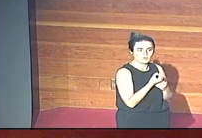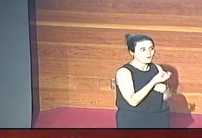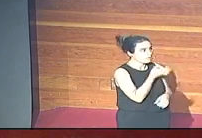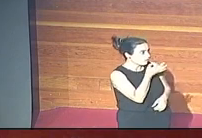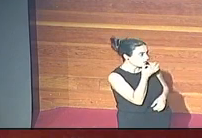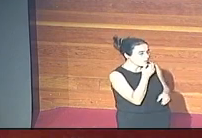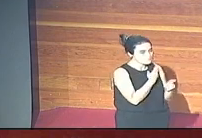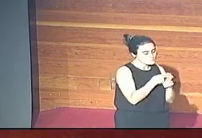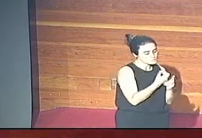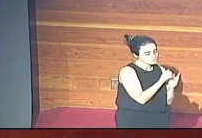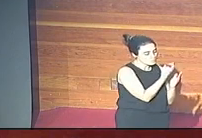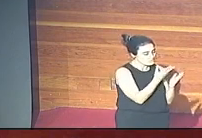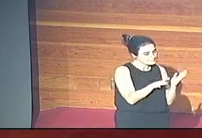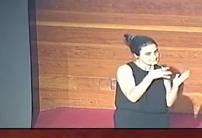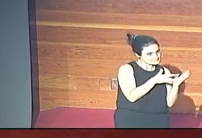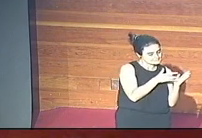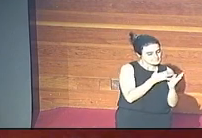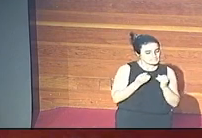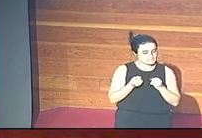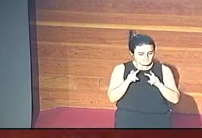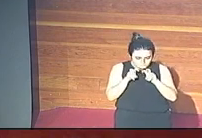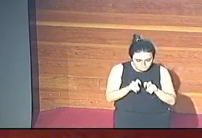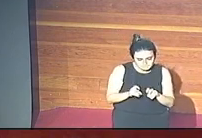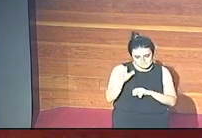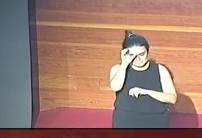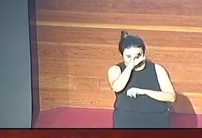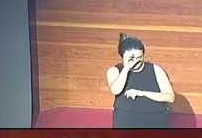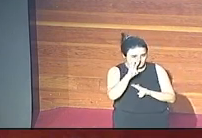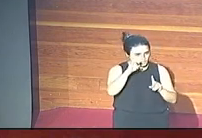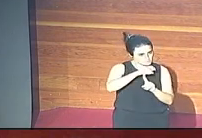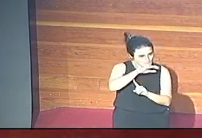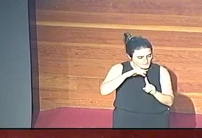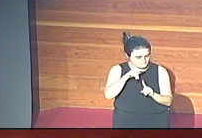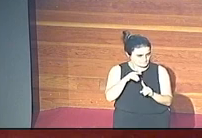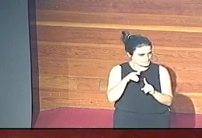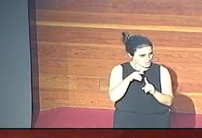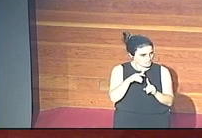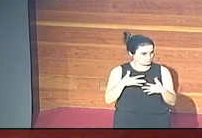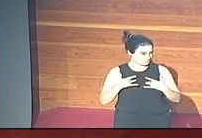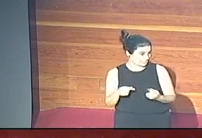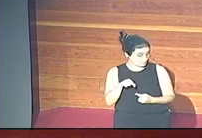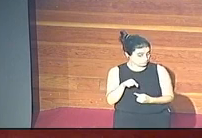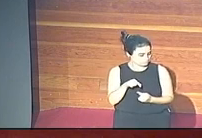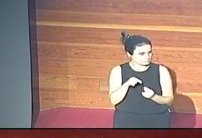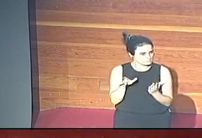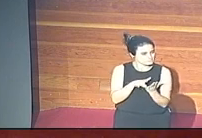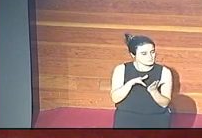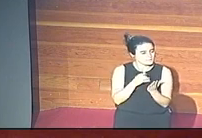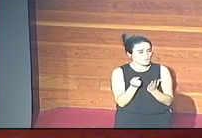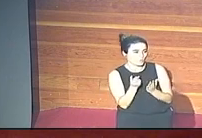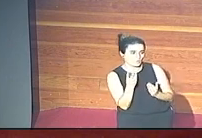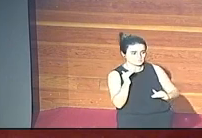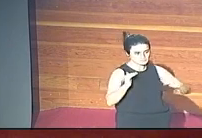cuántas páginas a investigaciones científicas oa temas ambientales y de salud que los ciudadanos